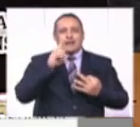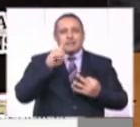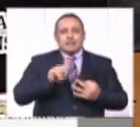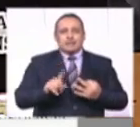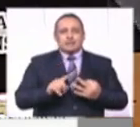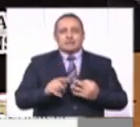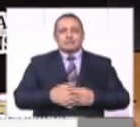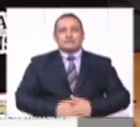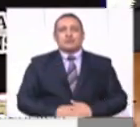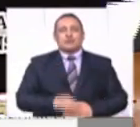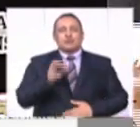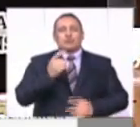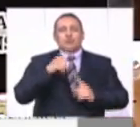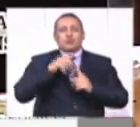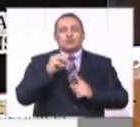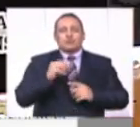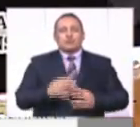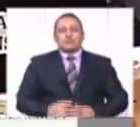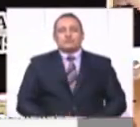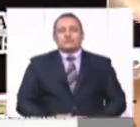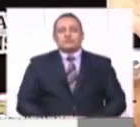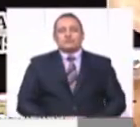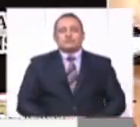García Cueto